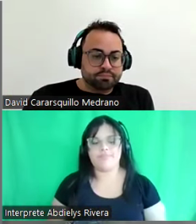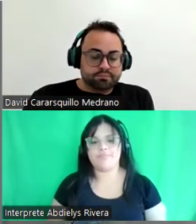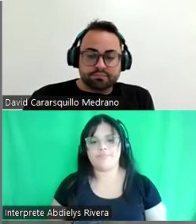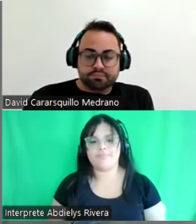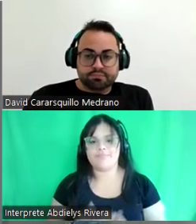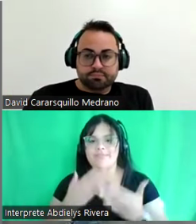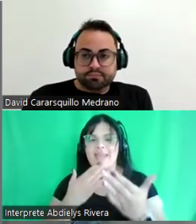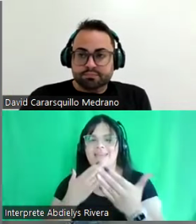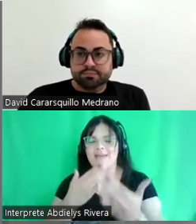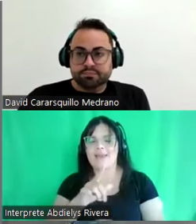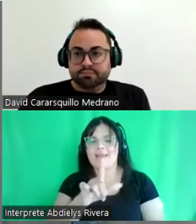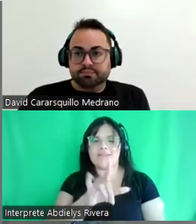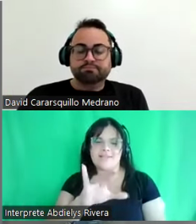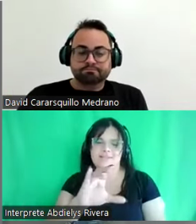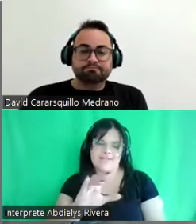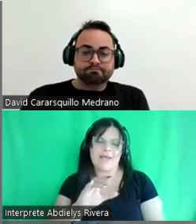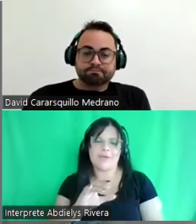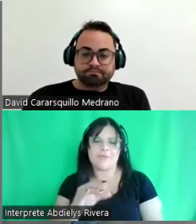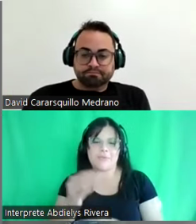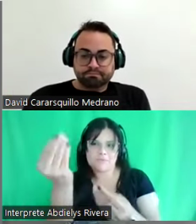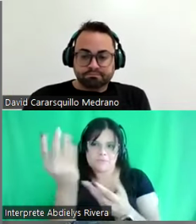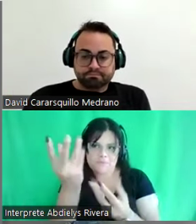Gracias, licenciado, por el insumo.